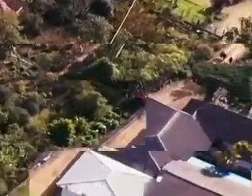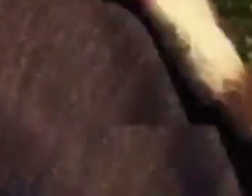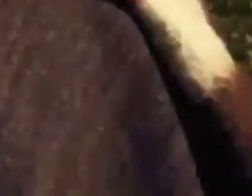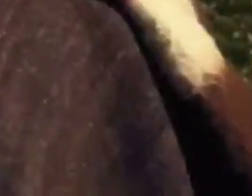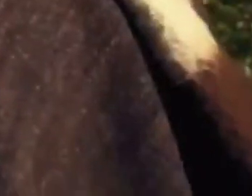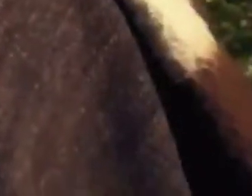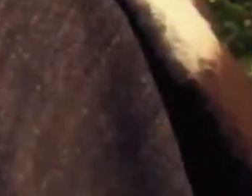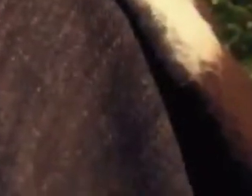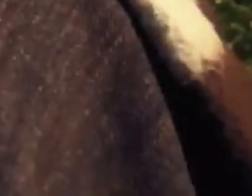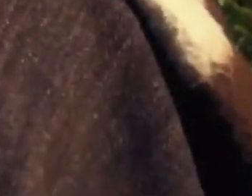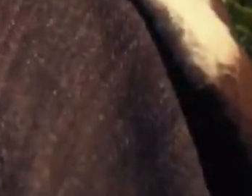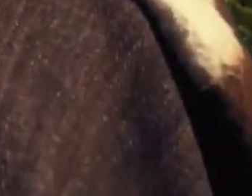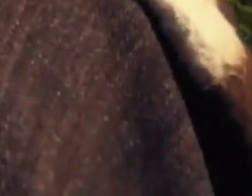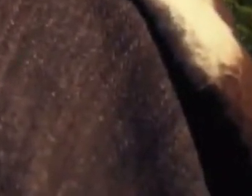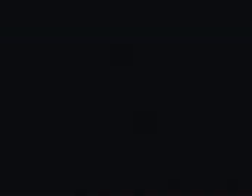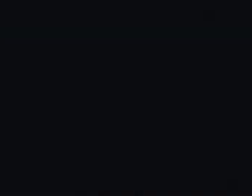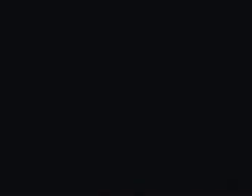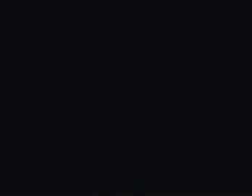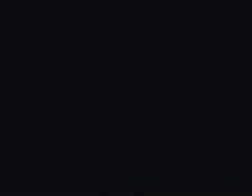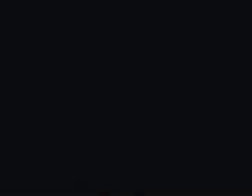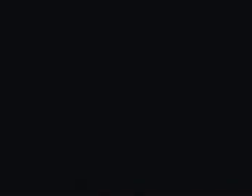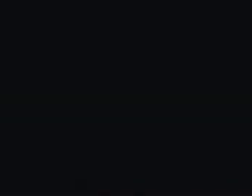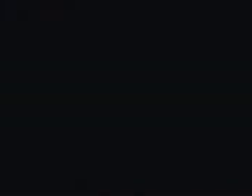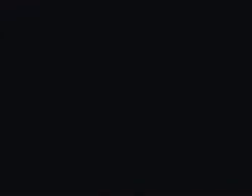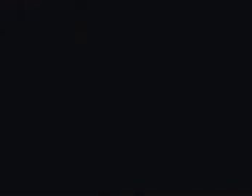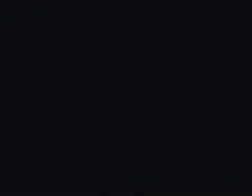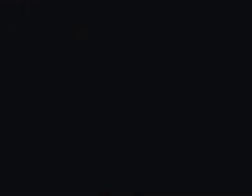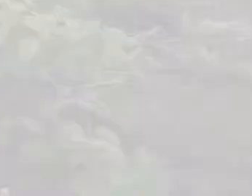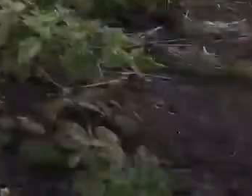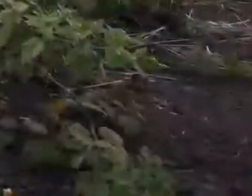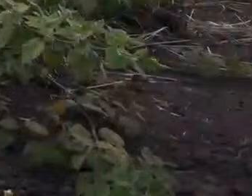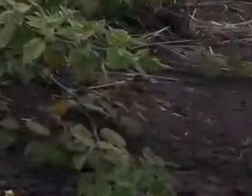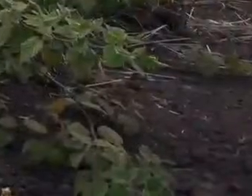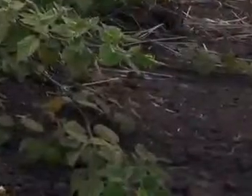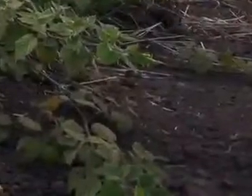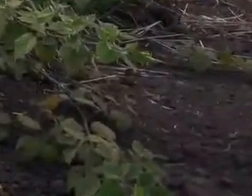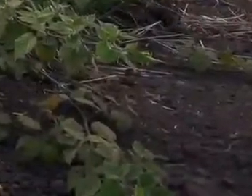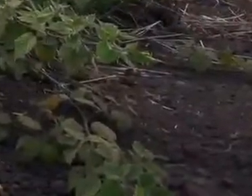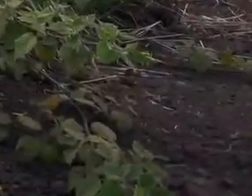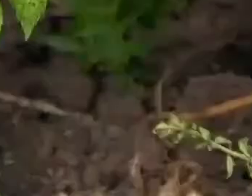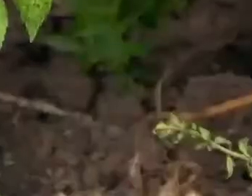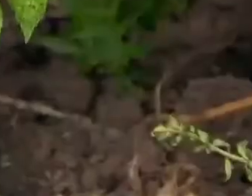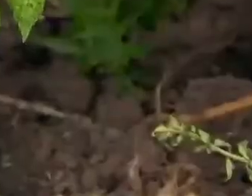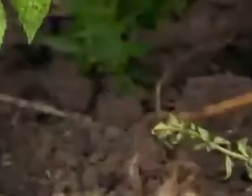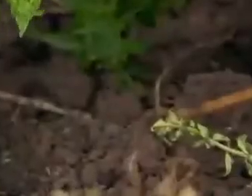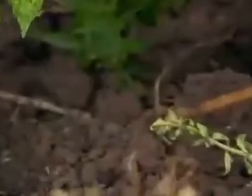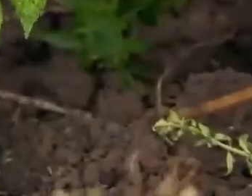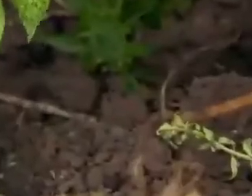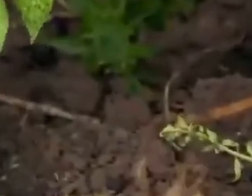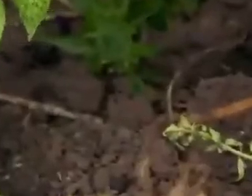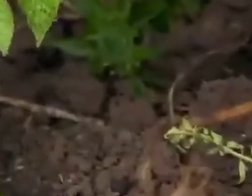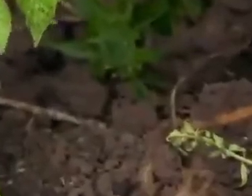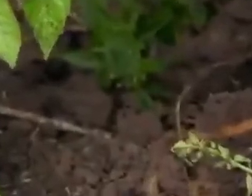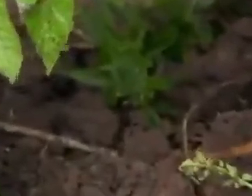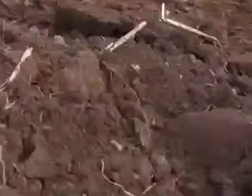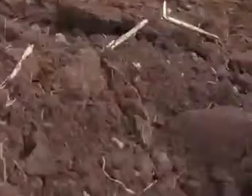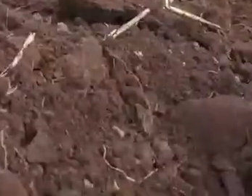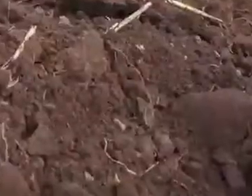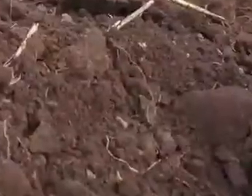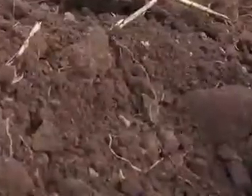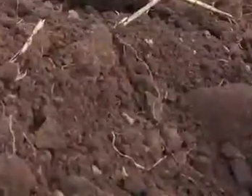Nosotros como MISAC siempre hemos vivido del territorio, de la tierra, porque se dice que